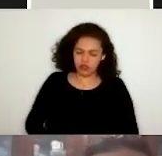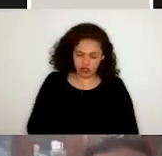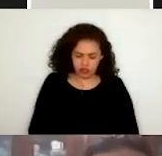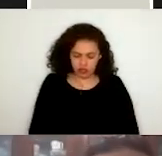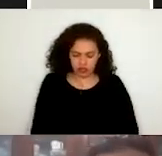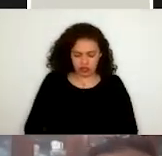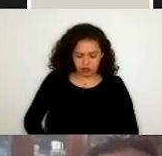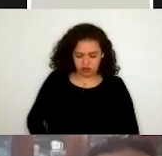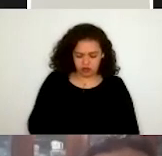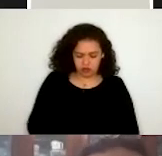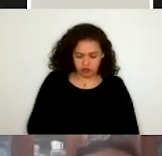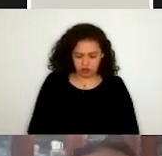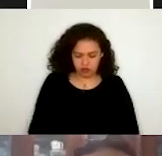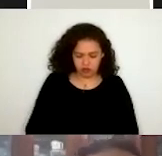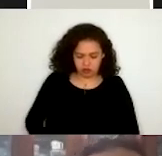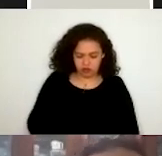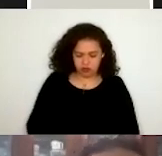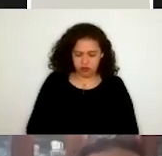muy general aquí el contenido